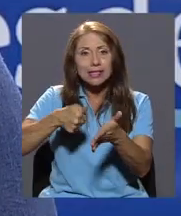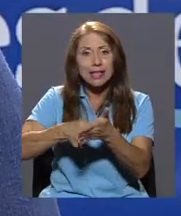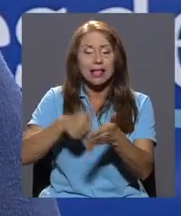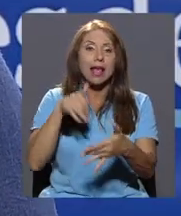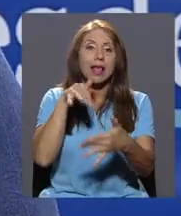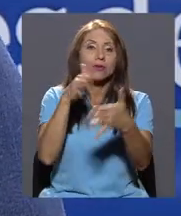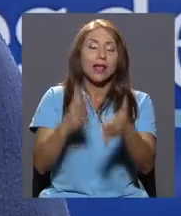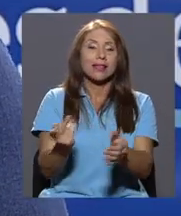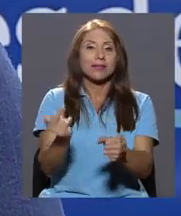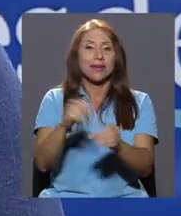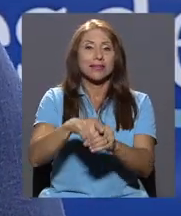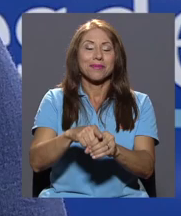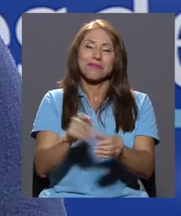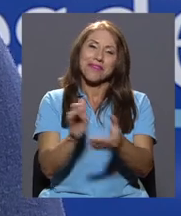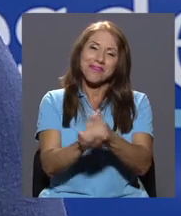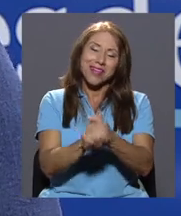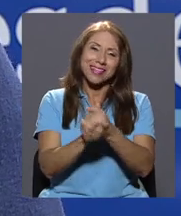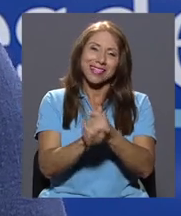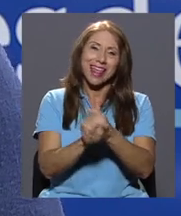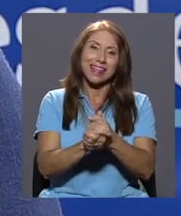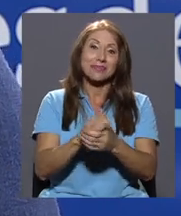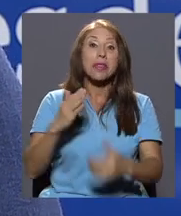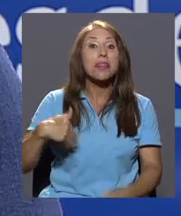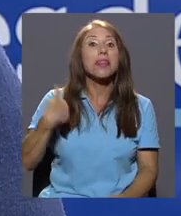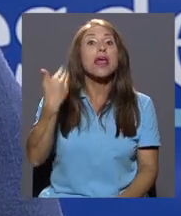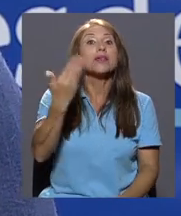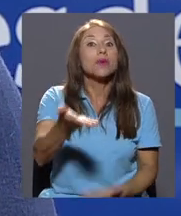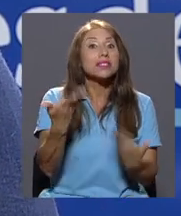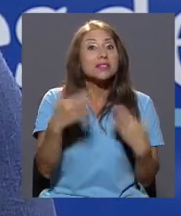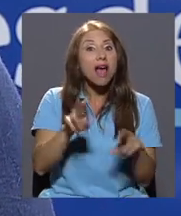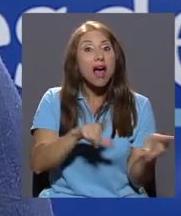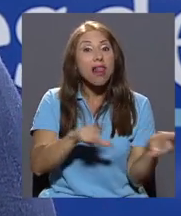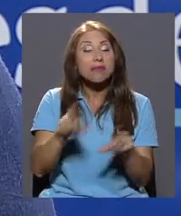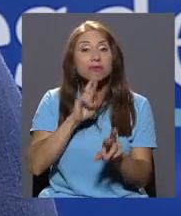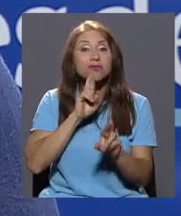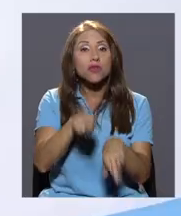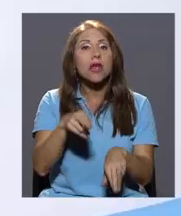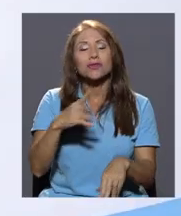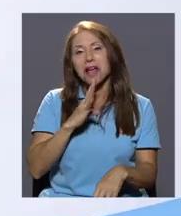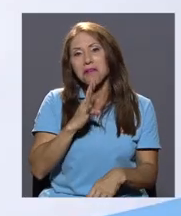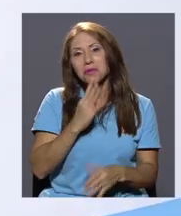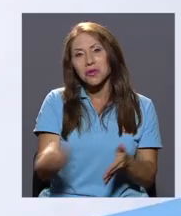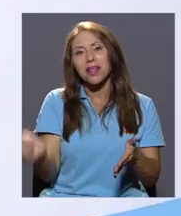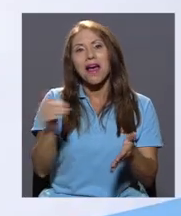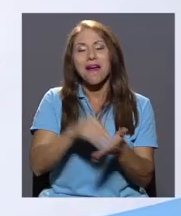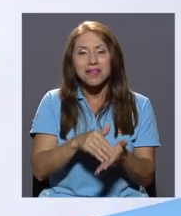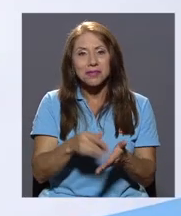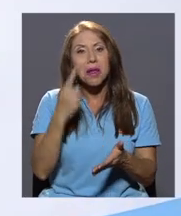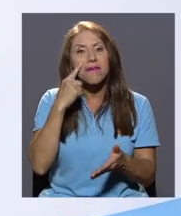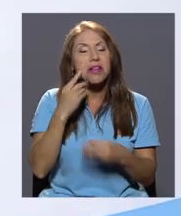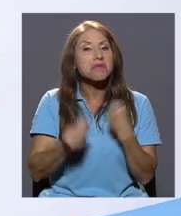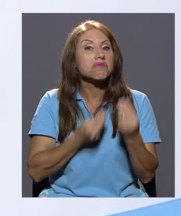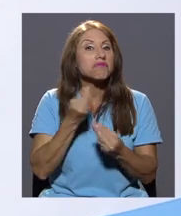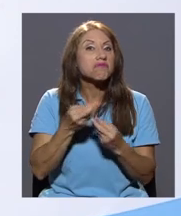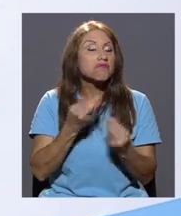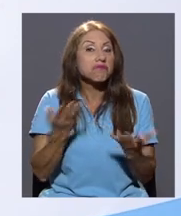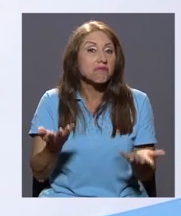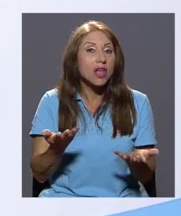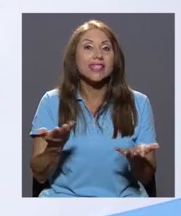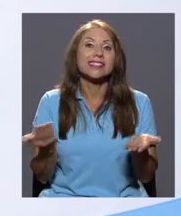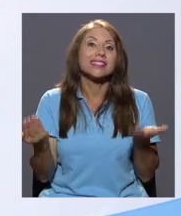nuestros estudiantes. Felicidades y hablemos después, cuando ya estén los resultados de la elección, a ver cómo resultó este proceso